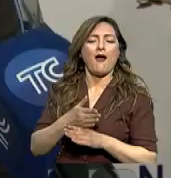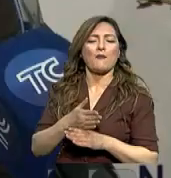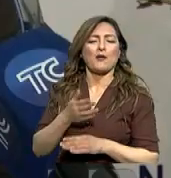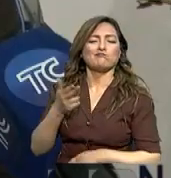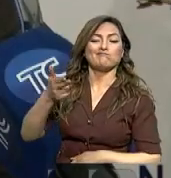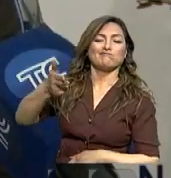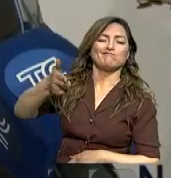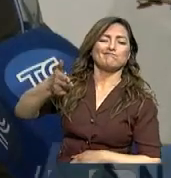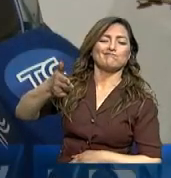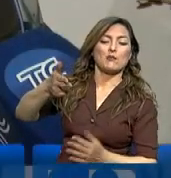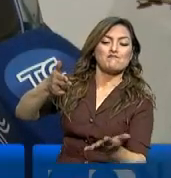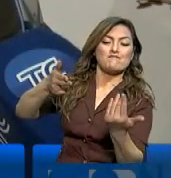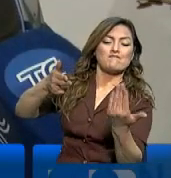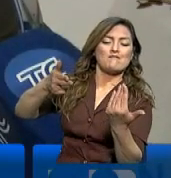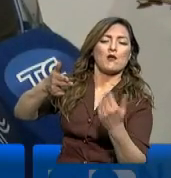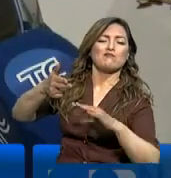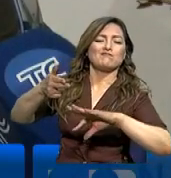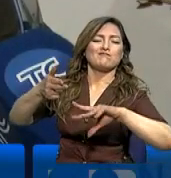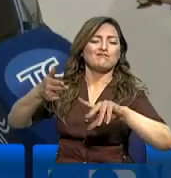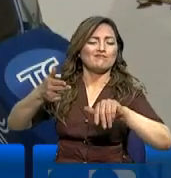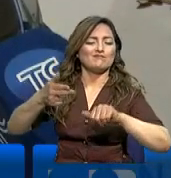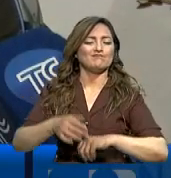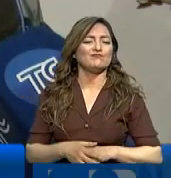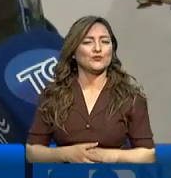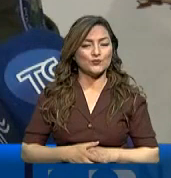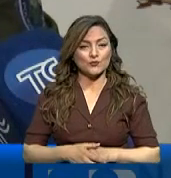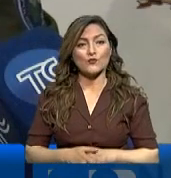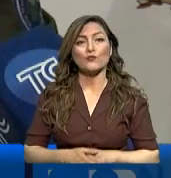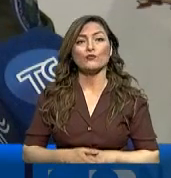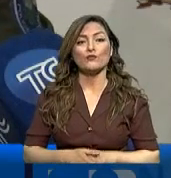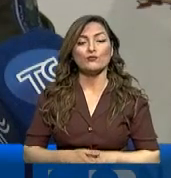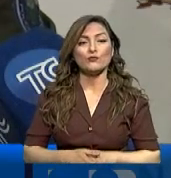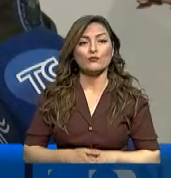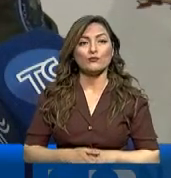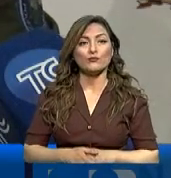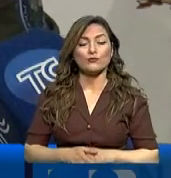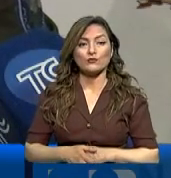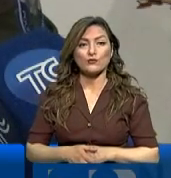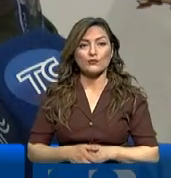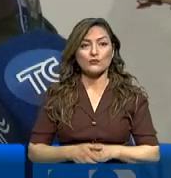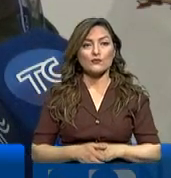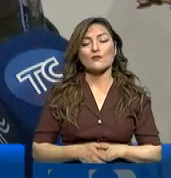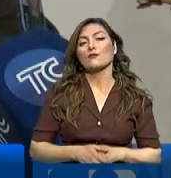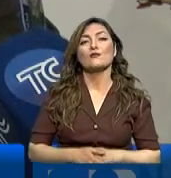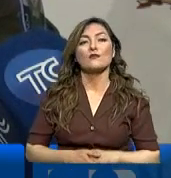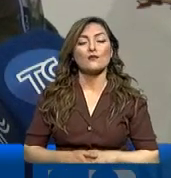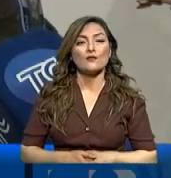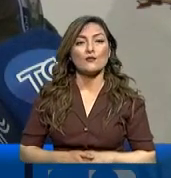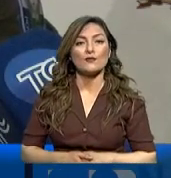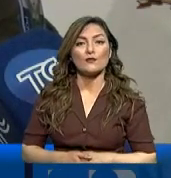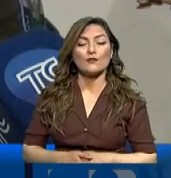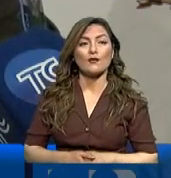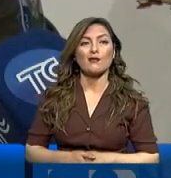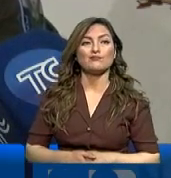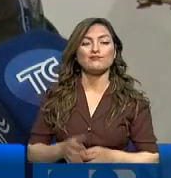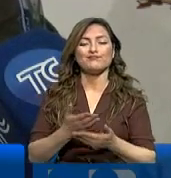para amedrentar a la ciudadanía y sustraerle sus pertenencias. En este objetivo, por lo general, siempre objetos calientes